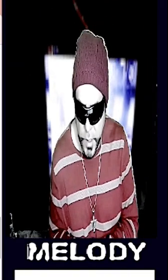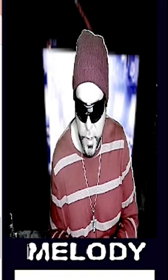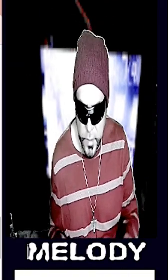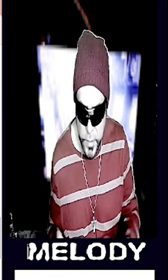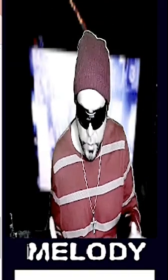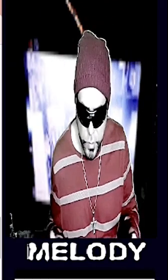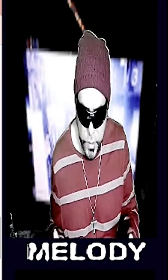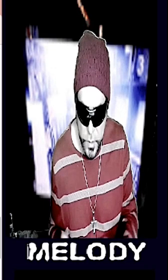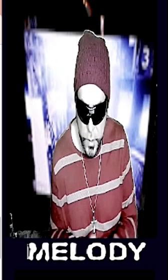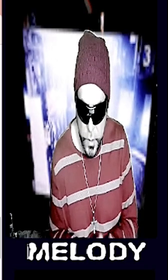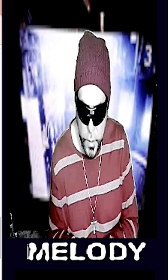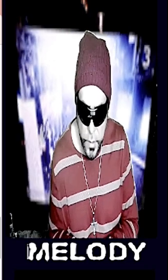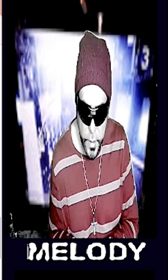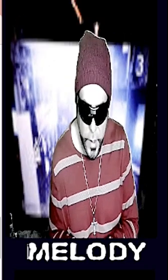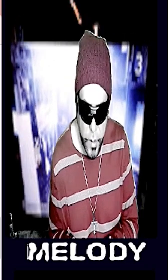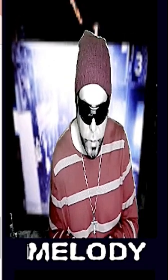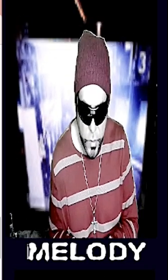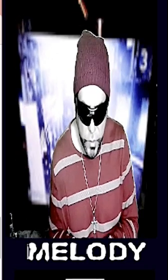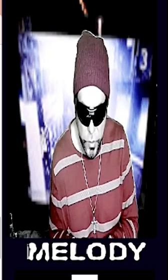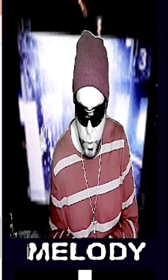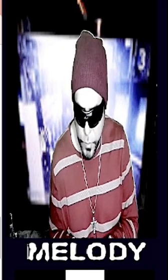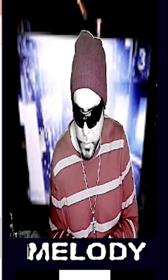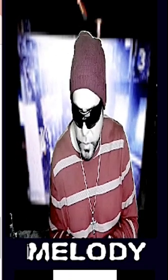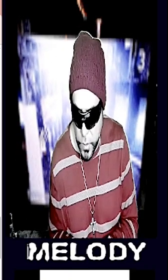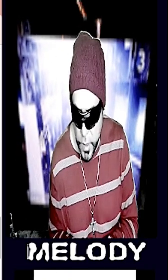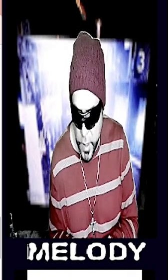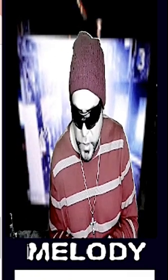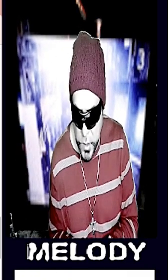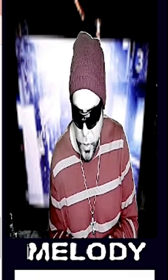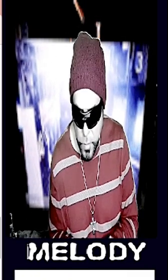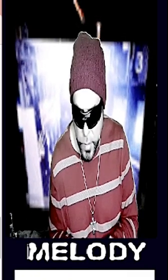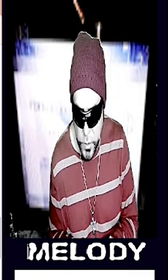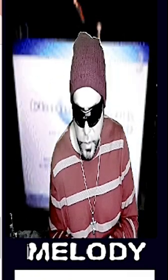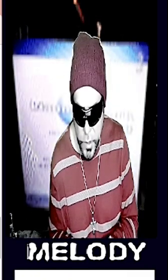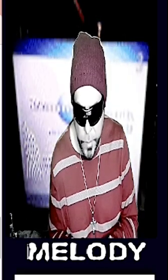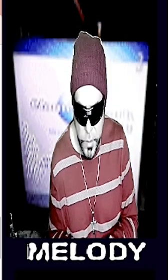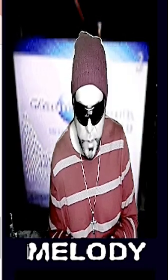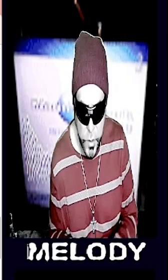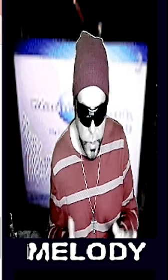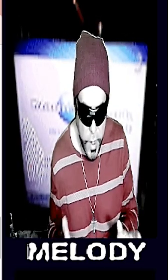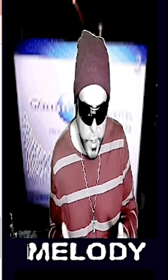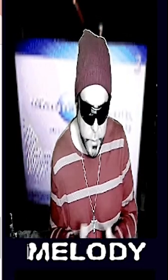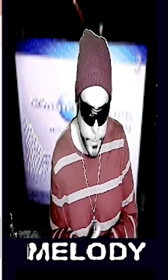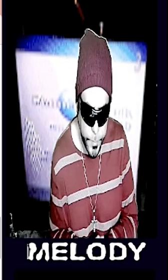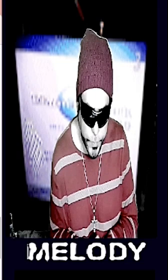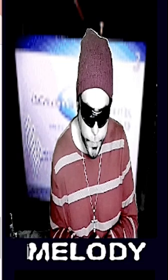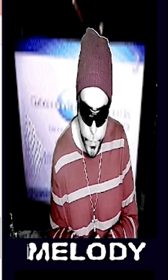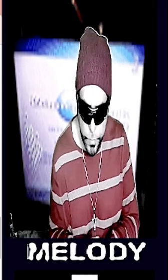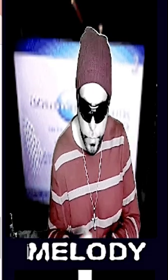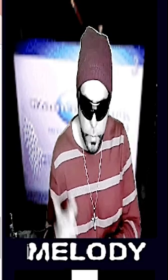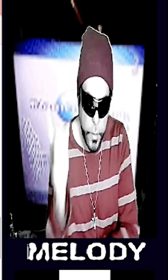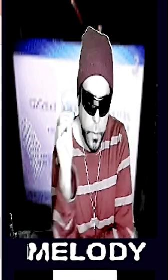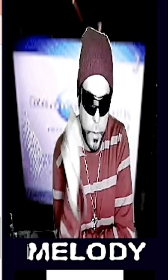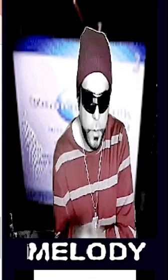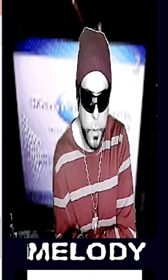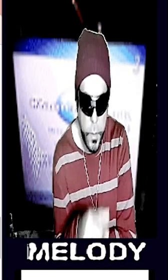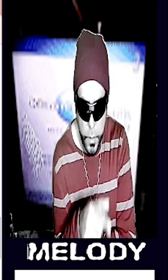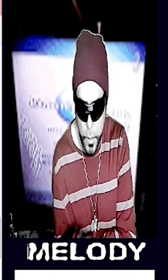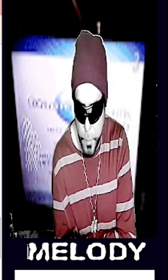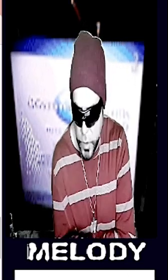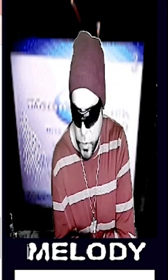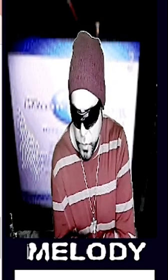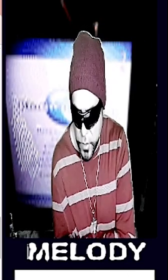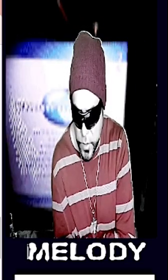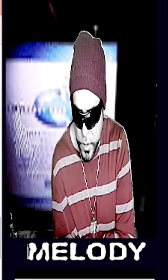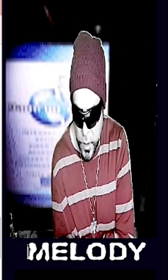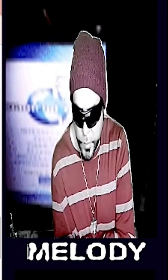mexicano hasta este lunes en algunas ocasiones López Obrador ha rechazado hablar sobre temas electorales